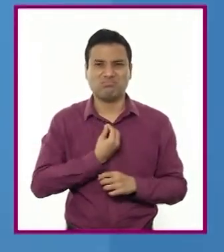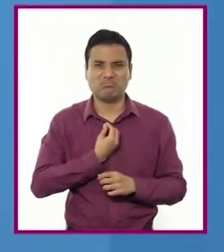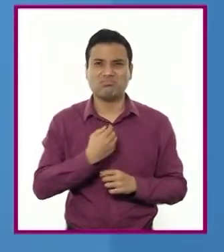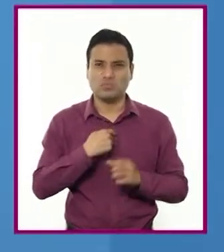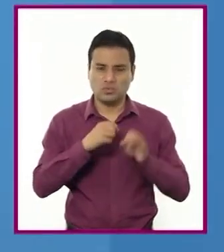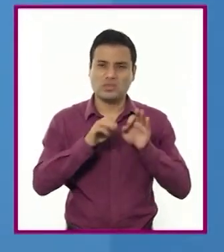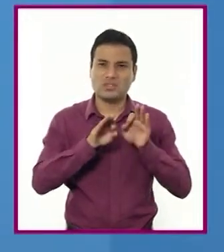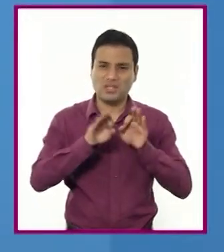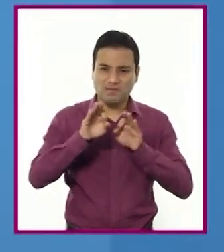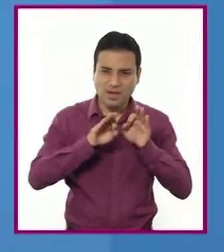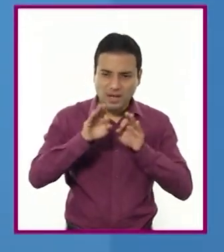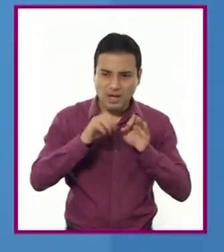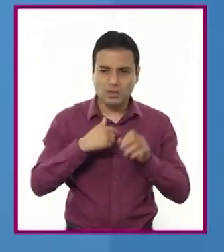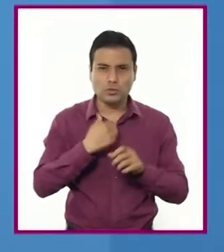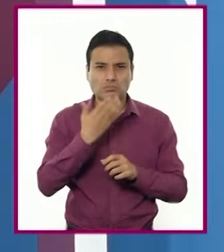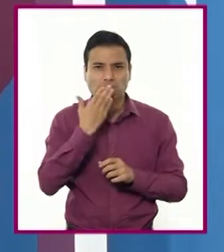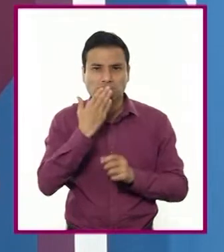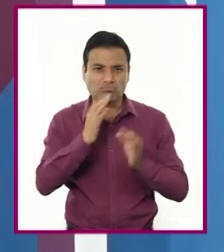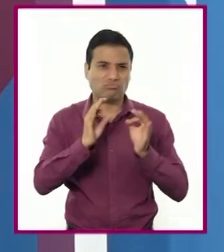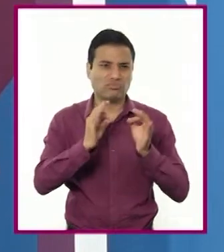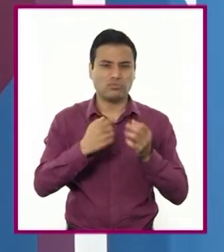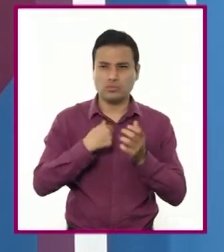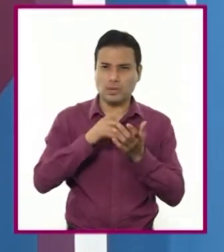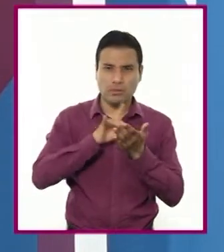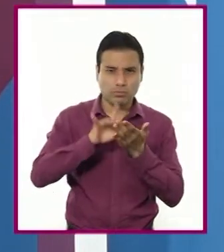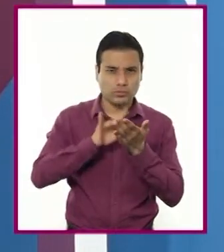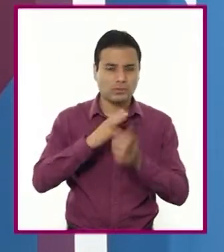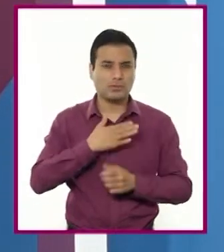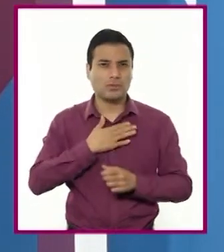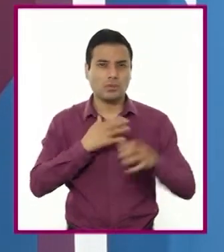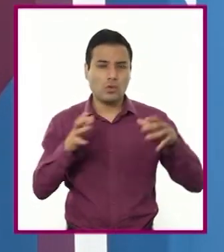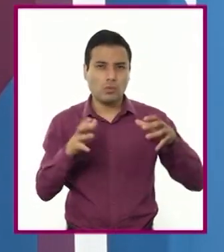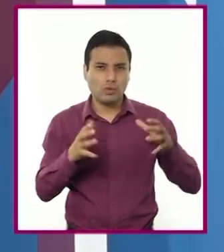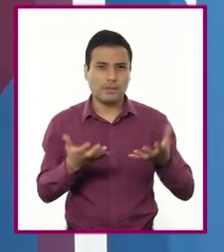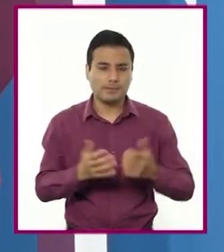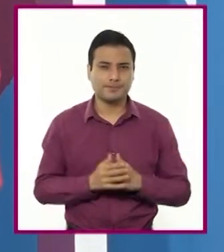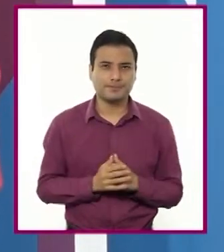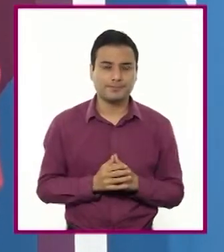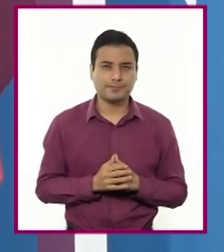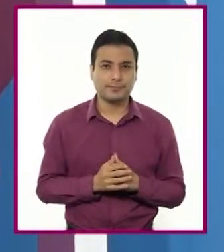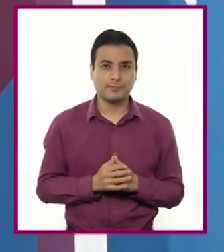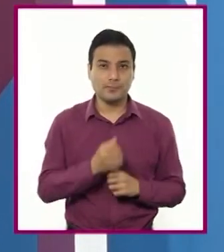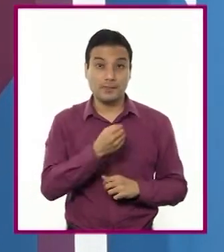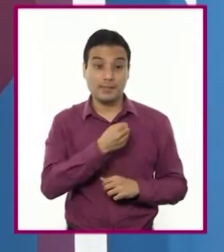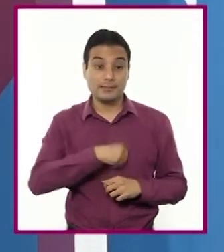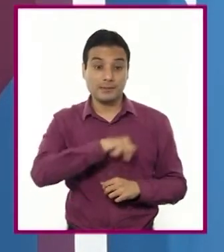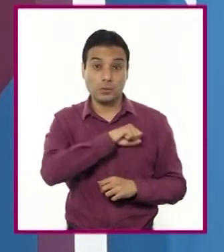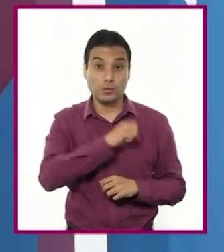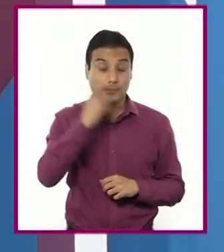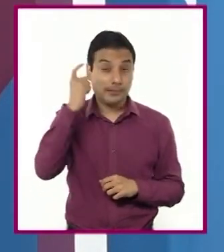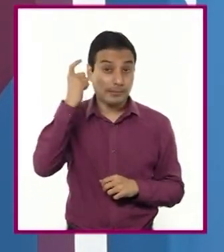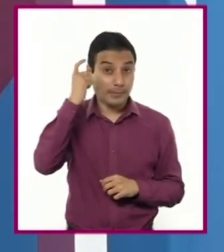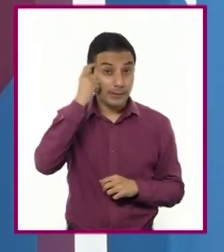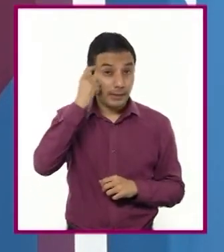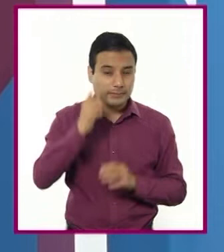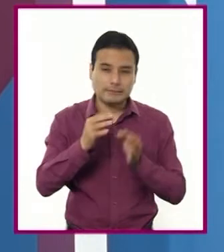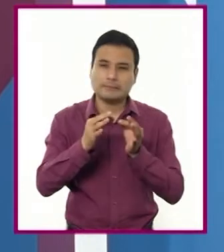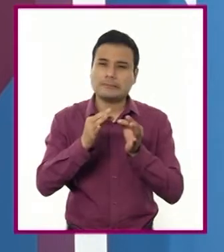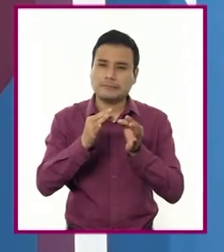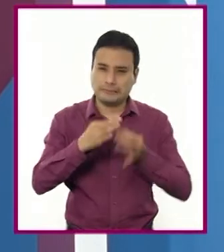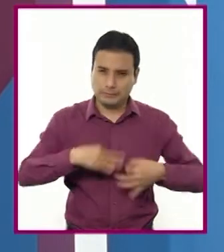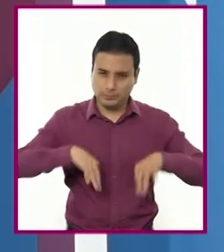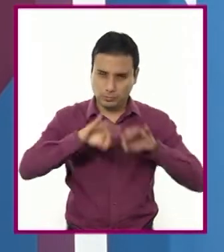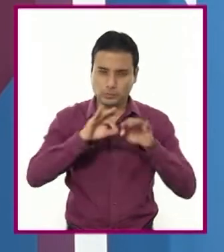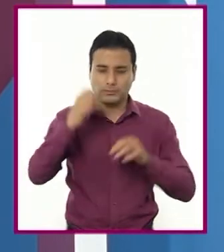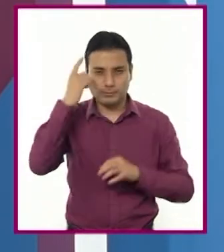forma productiva y de contribuir a su comunidad. La salud mental y el bienestar son fundamentales para nuestra